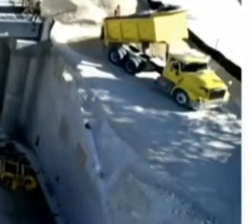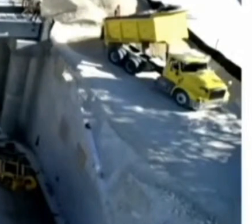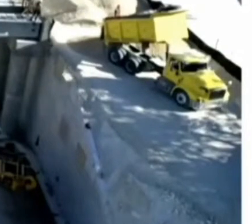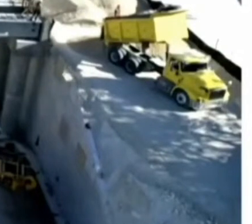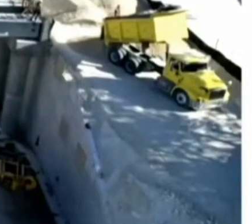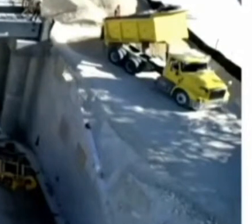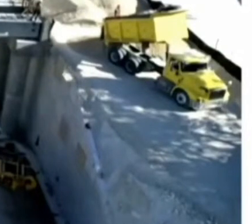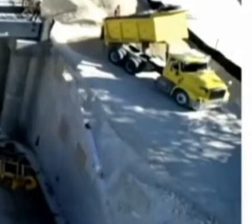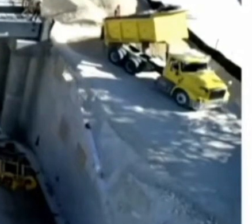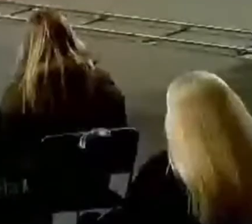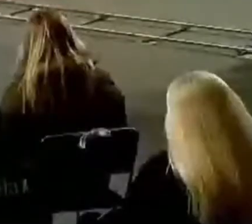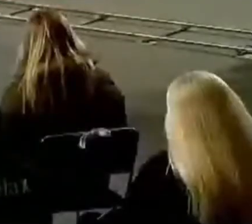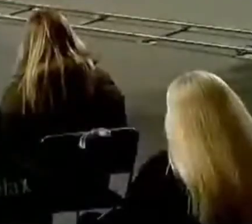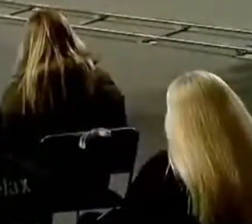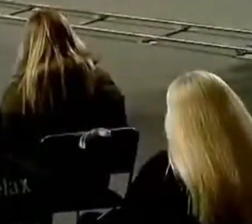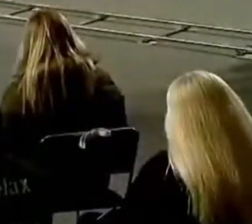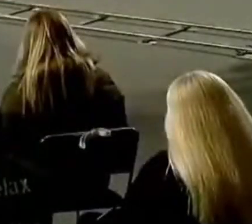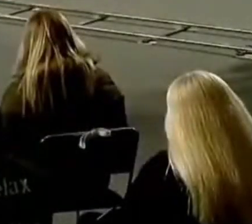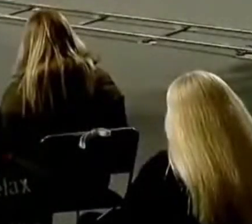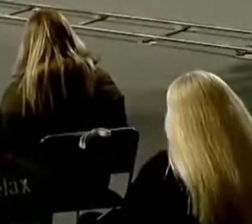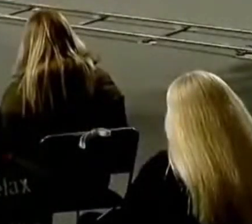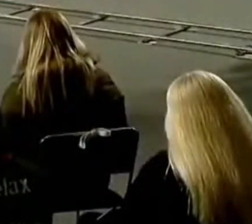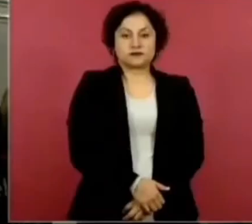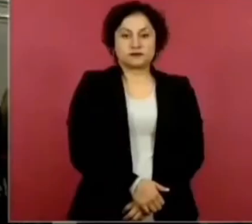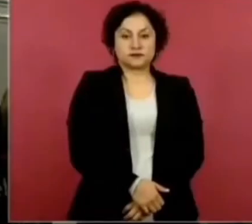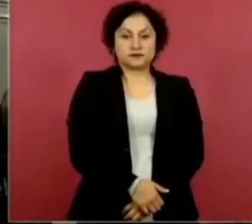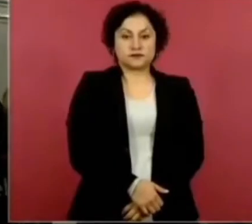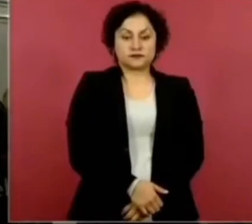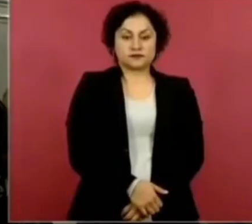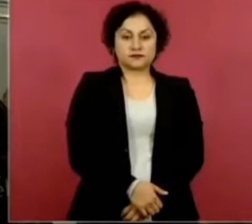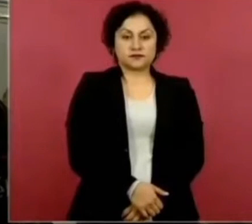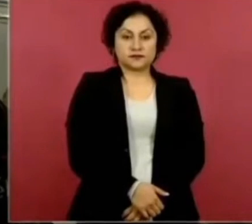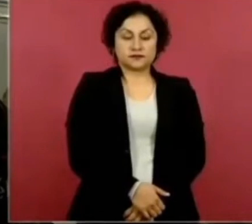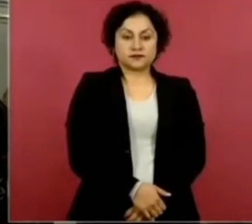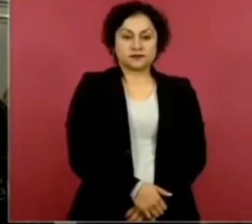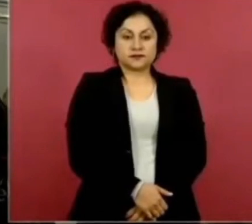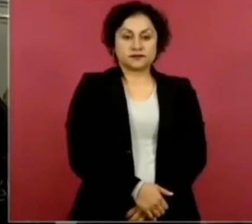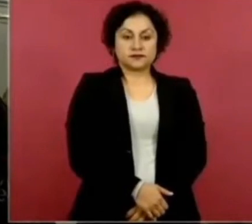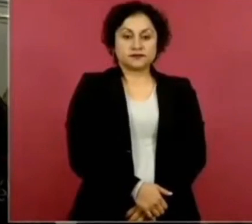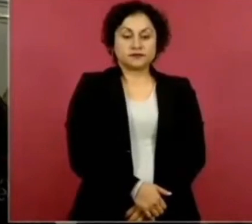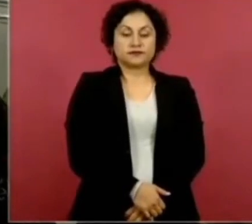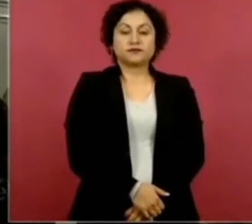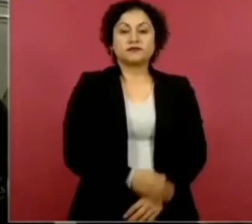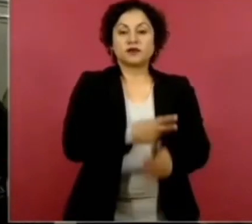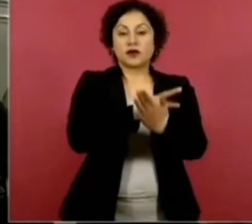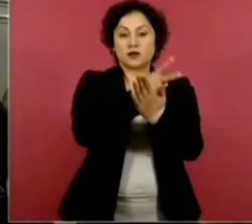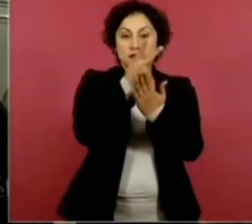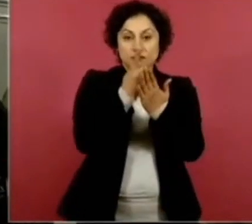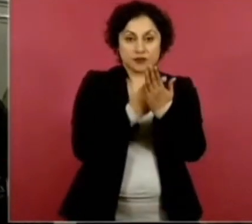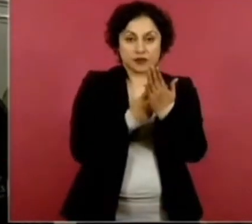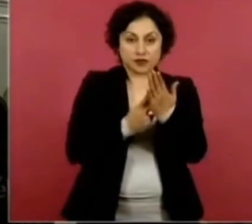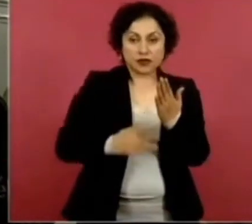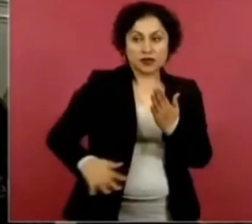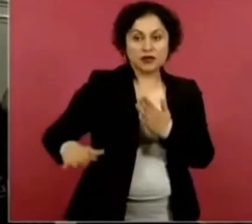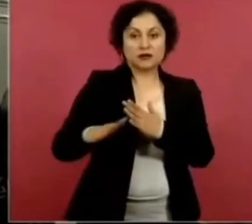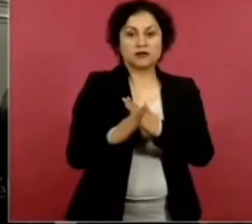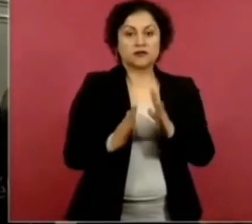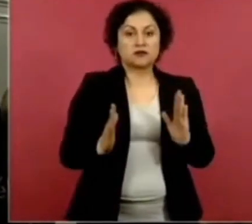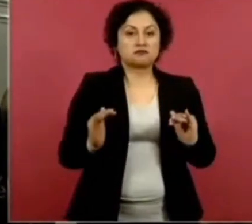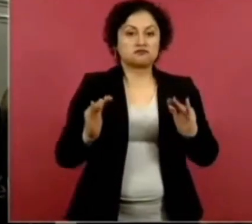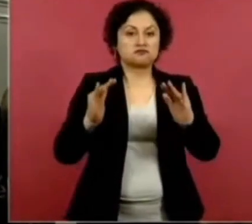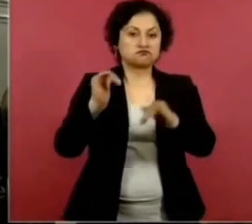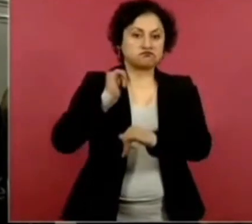personas en el estado de campeche a la siguiente por favor del programa de mejoramiento de zonas arqueológicas